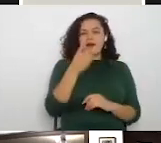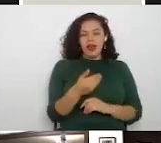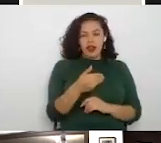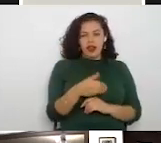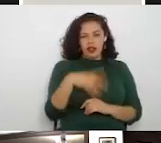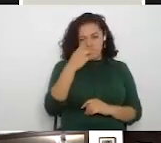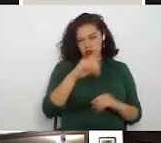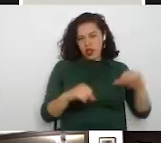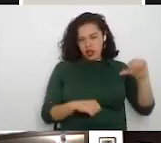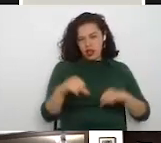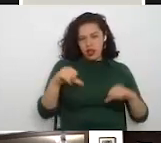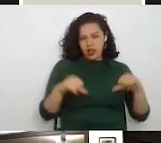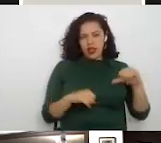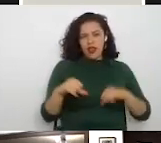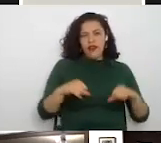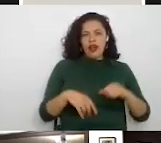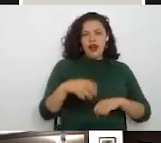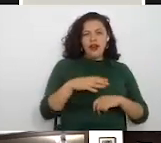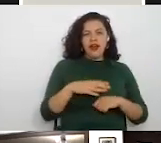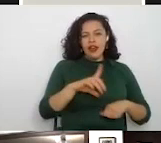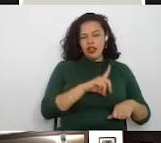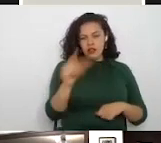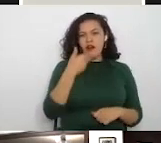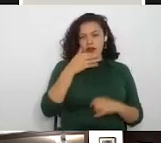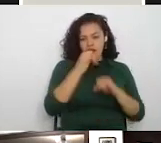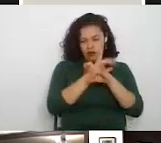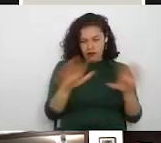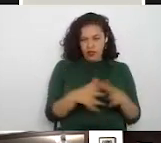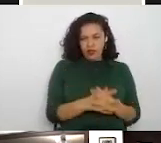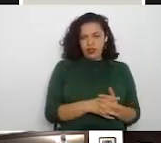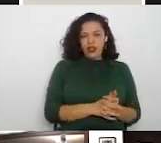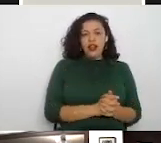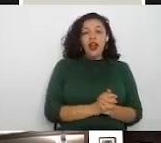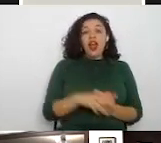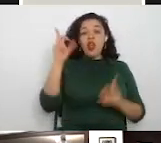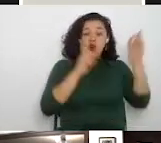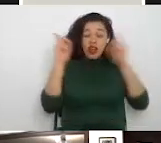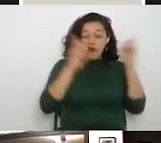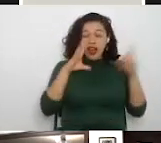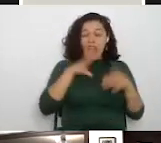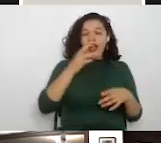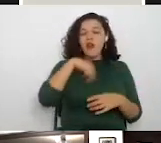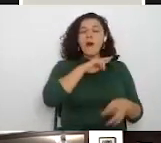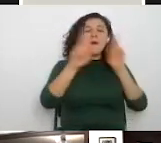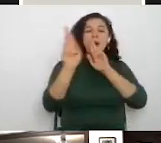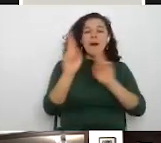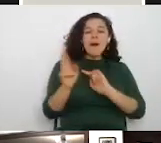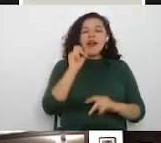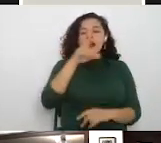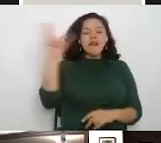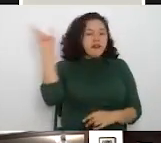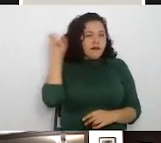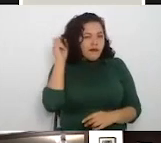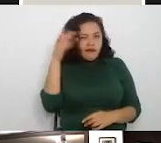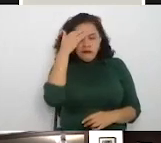algunas actividades más adelante. Aclarar todas las dudas que existan, ¿no? Y saber escuchar. Sí, por ahí a